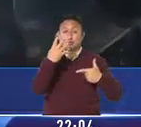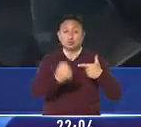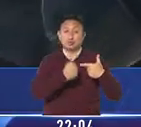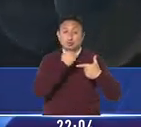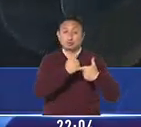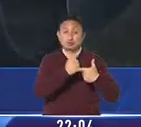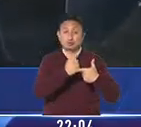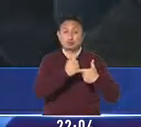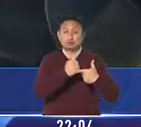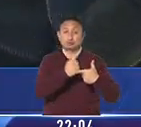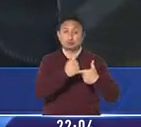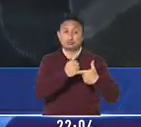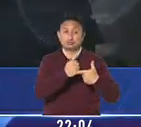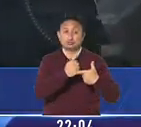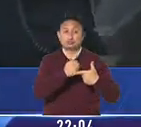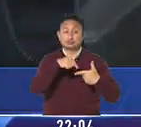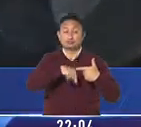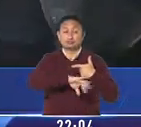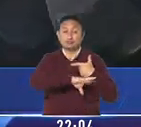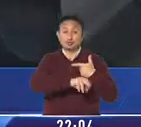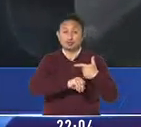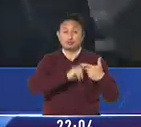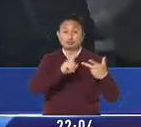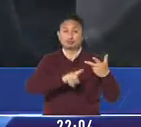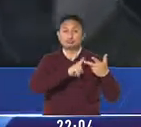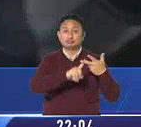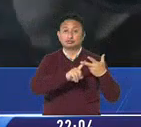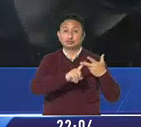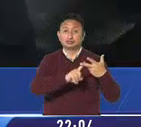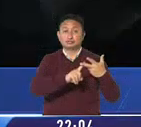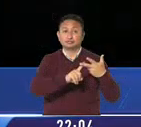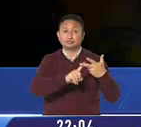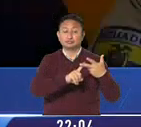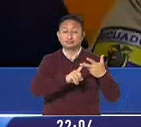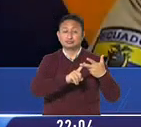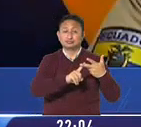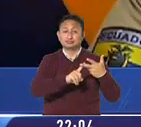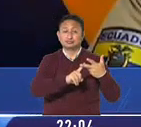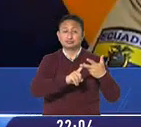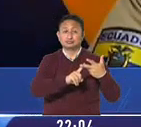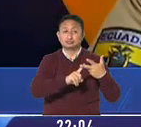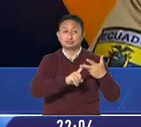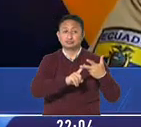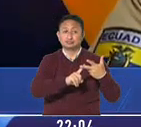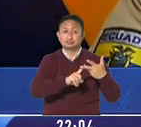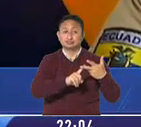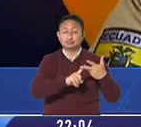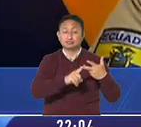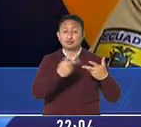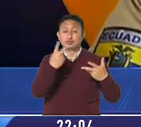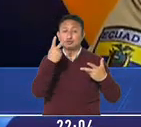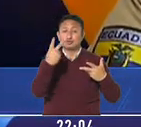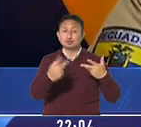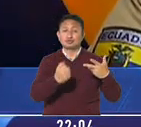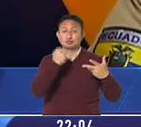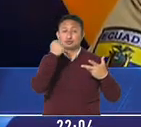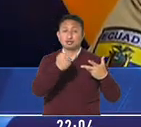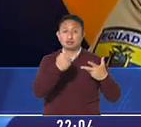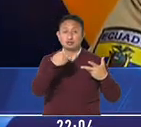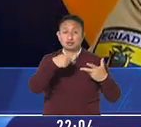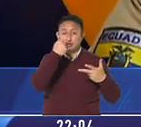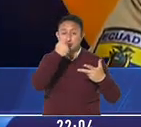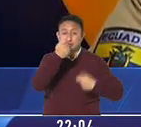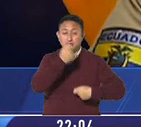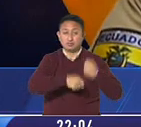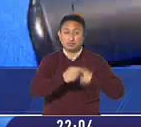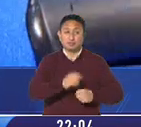años por robo y el tercero de los detenidos cumple una prisión por 2 años por tráfico